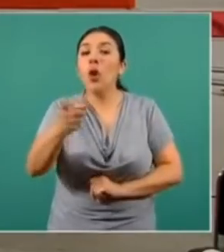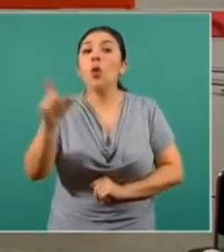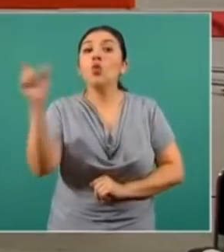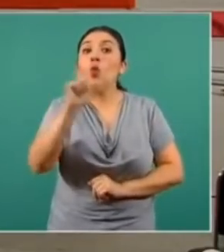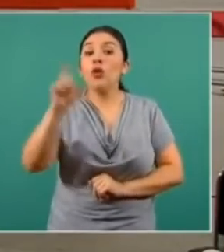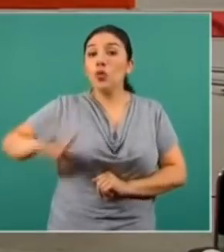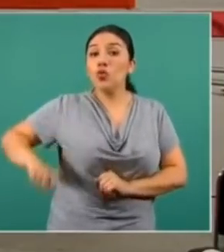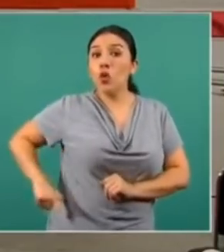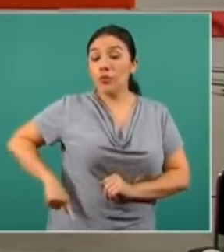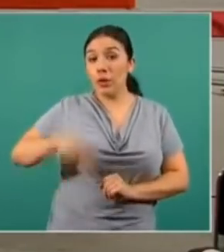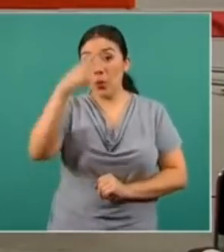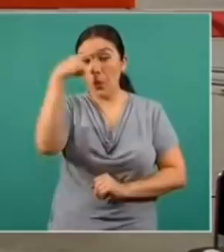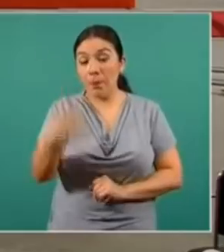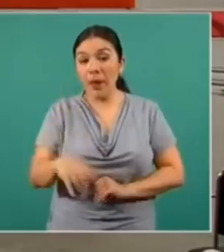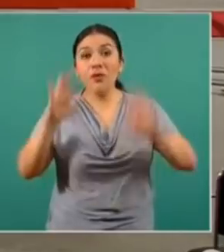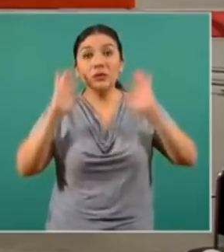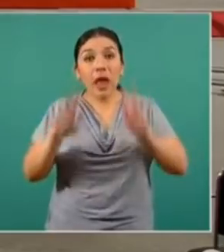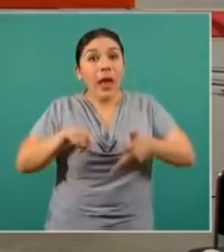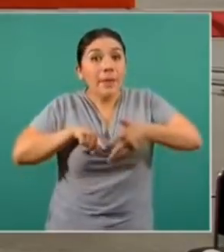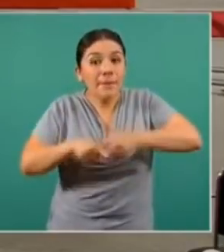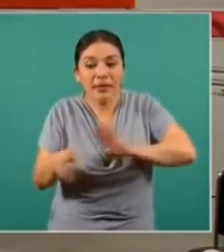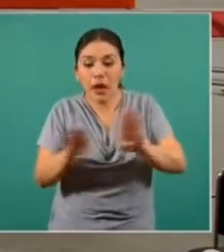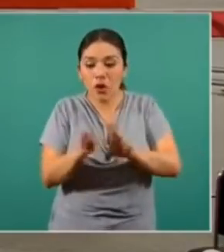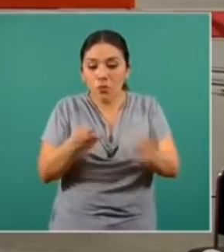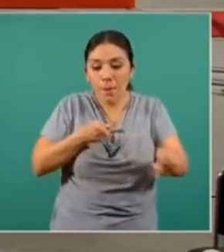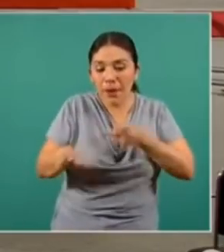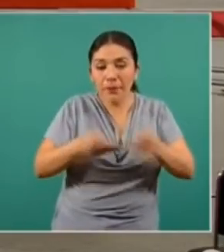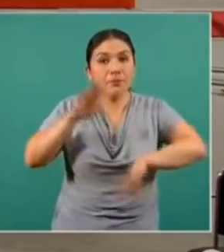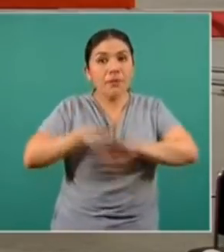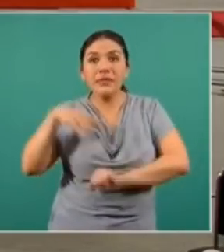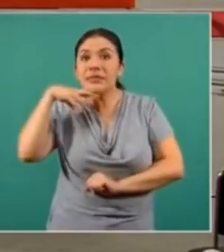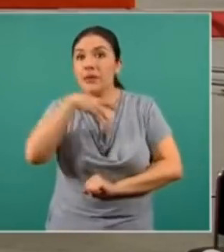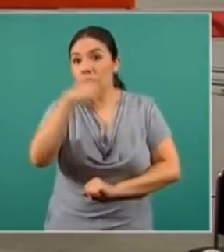en que en el Gobierno de México empezamos la preparación